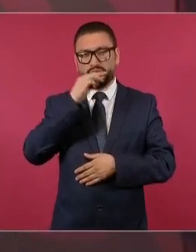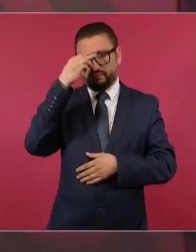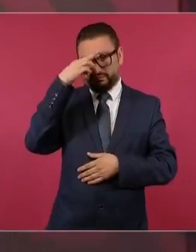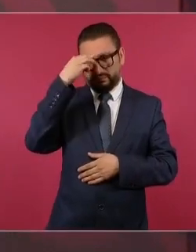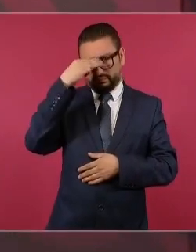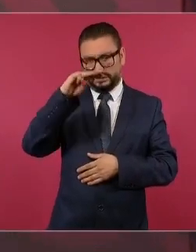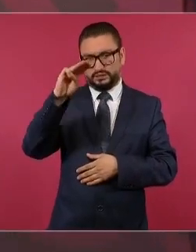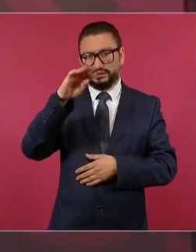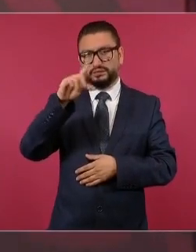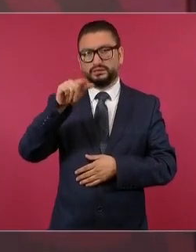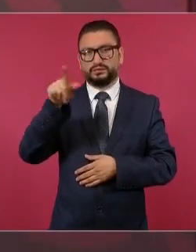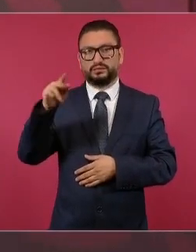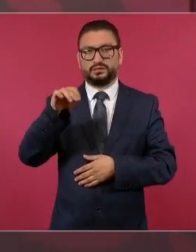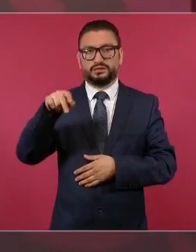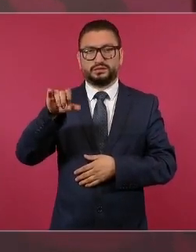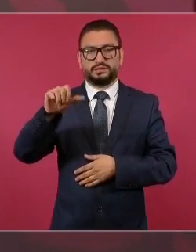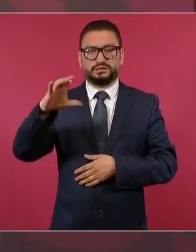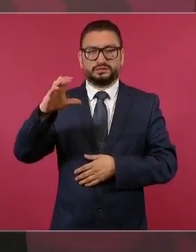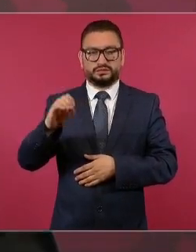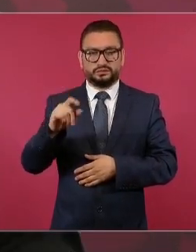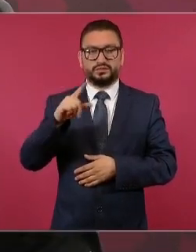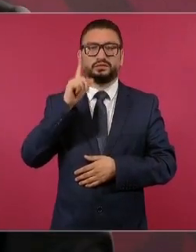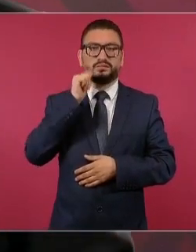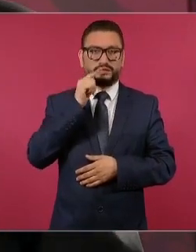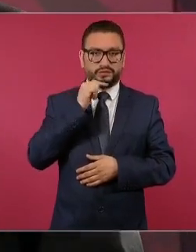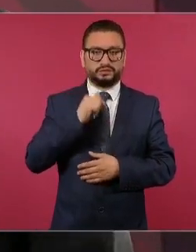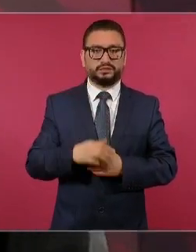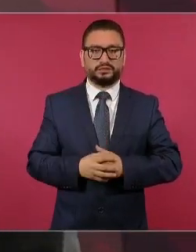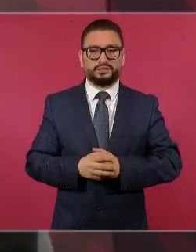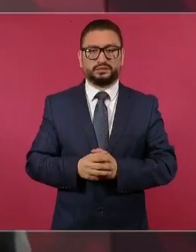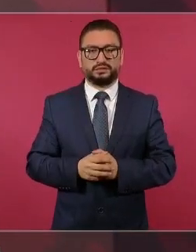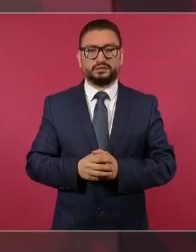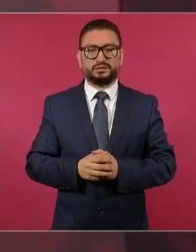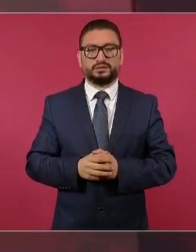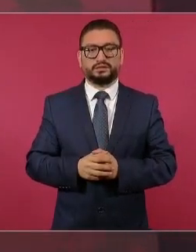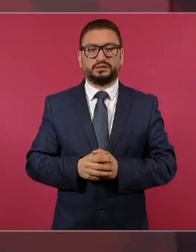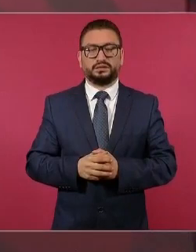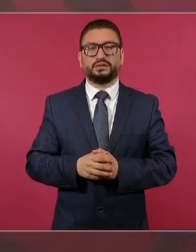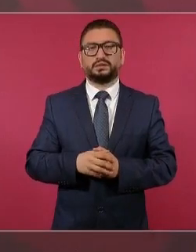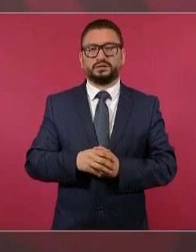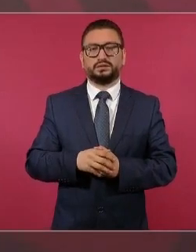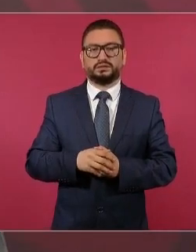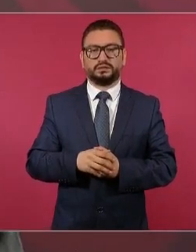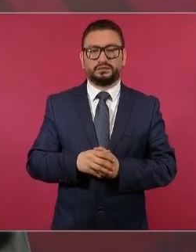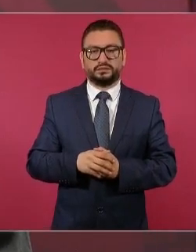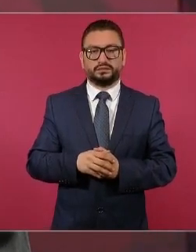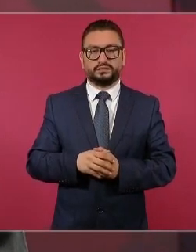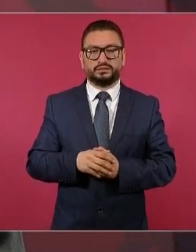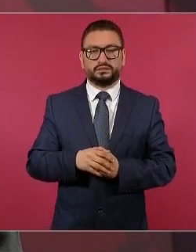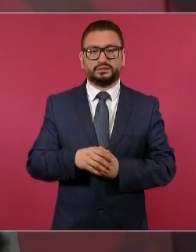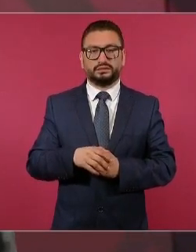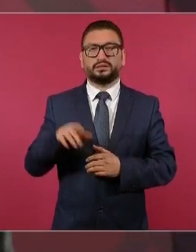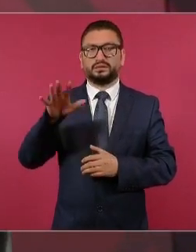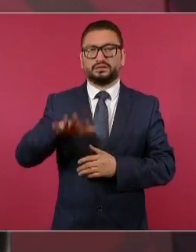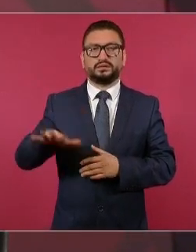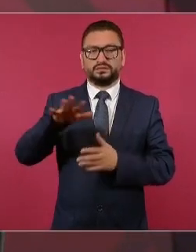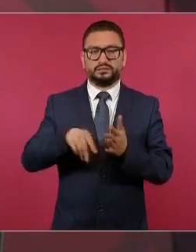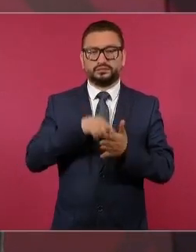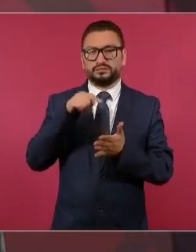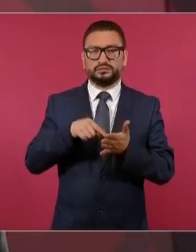a Peñasco. Y mañana vamos a pasar con los ERIs, porque se